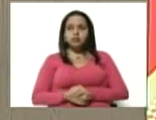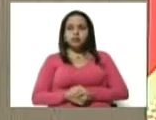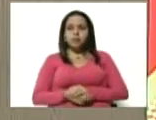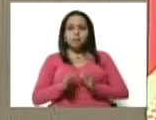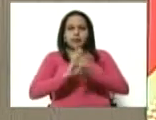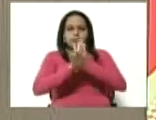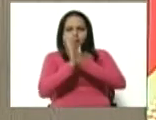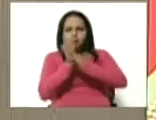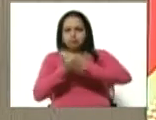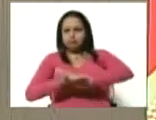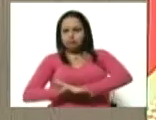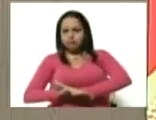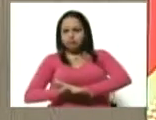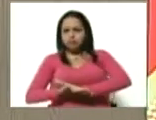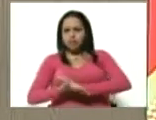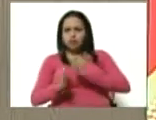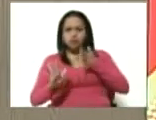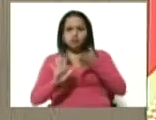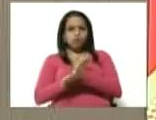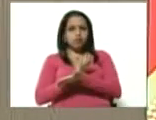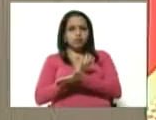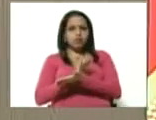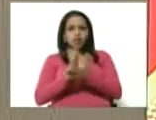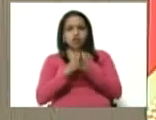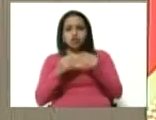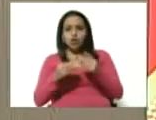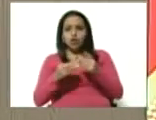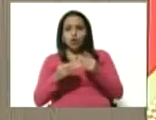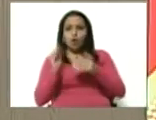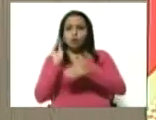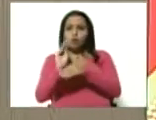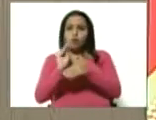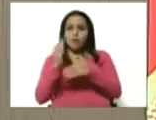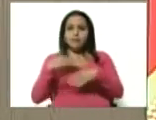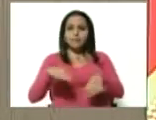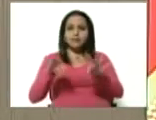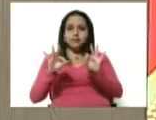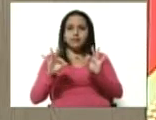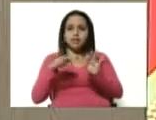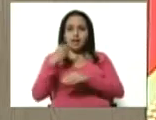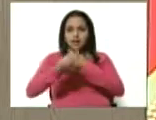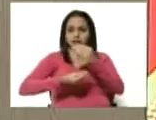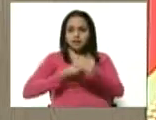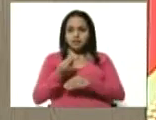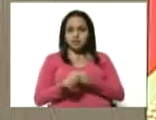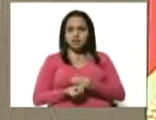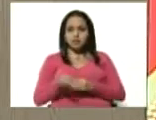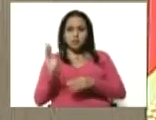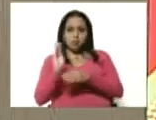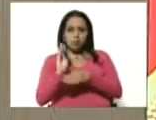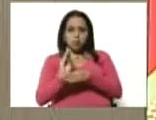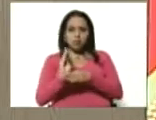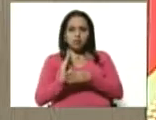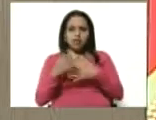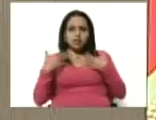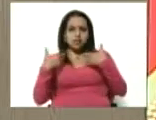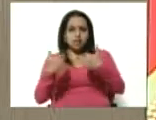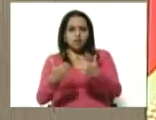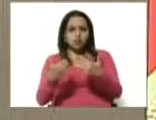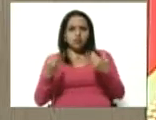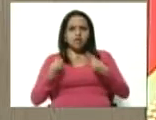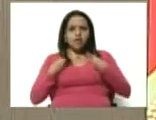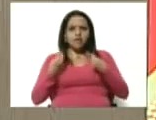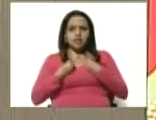y vulnerar lo que es todos los protocolos que se han diseñado a los efectos de proteger la salud y la